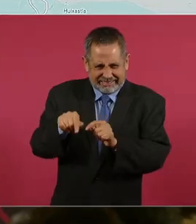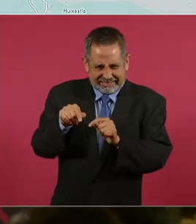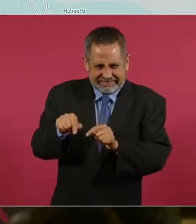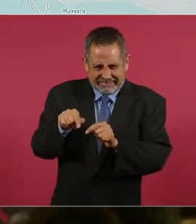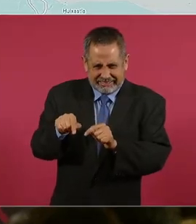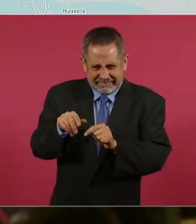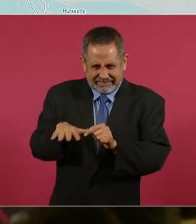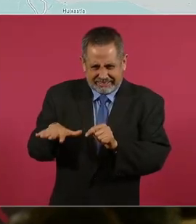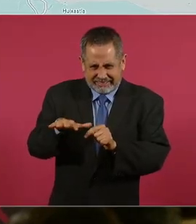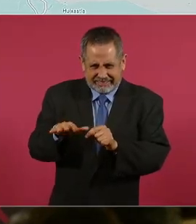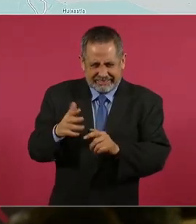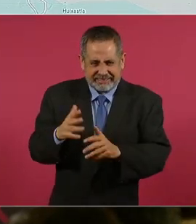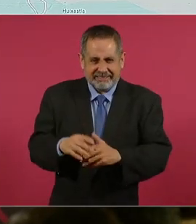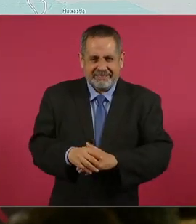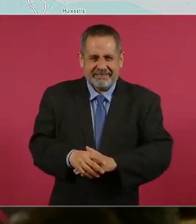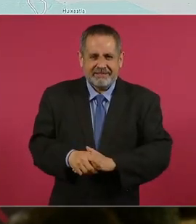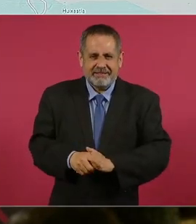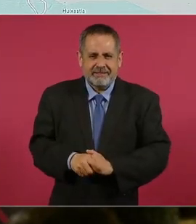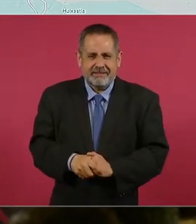por aquí así.